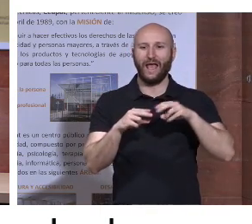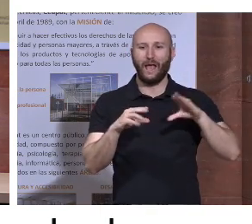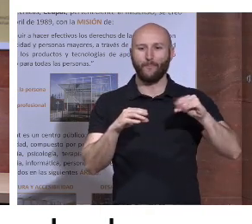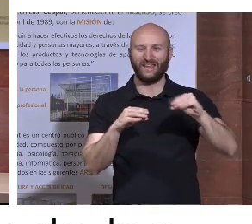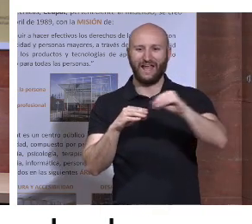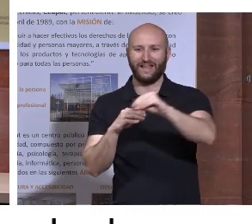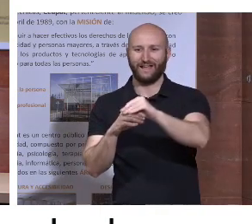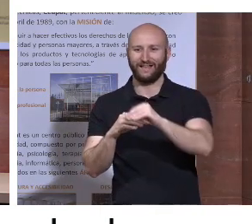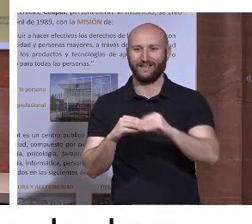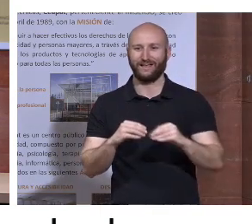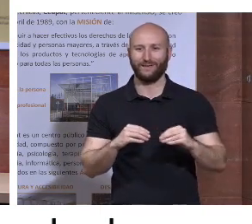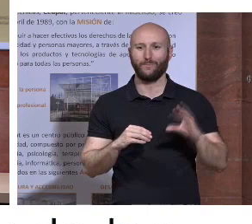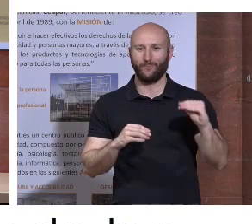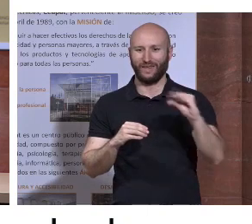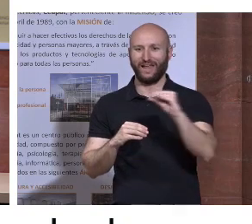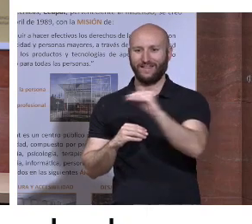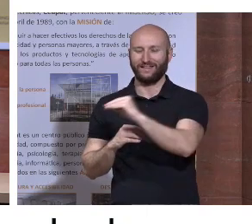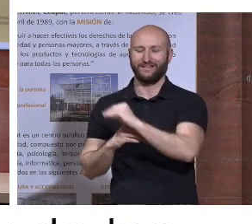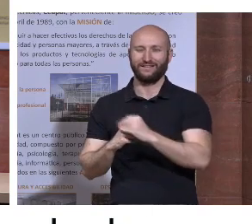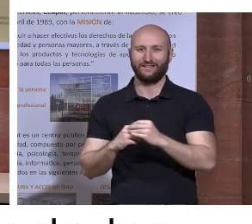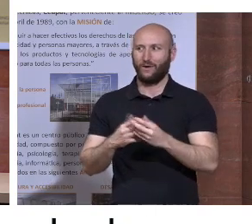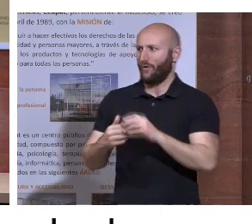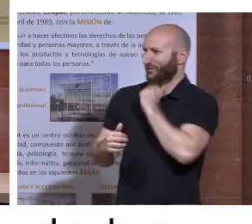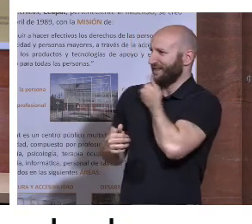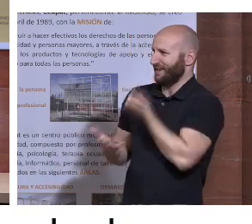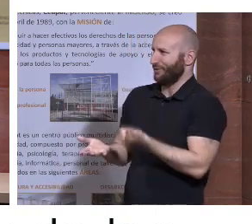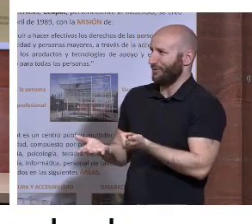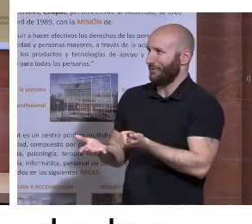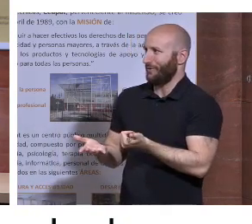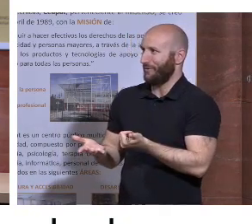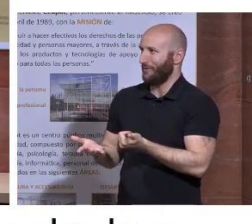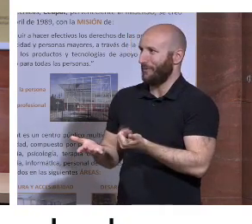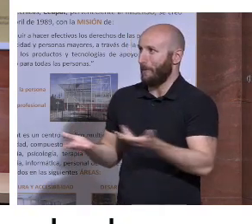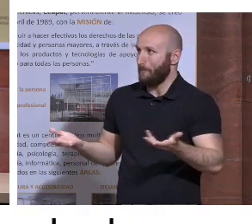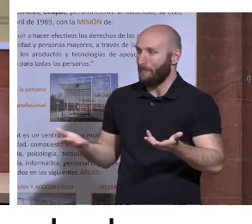siendo Piraña. Pero ¿verdad? Esto no era un secreto. No era un secreto. No.